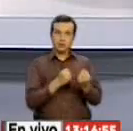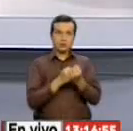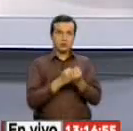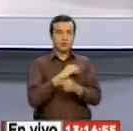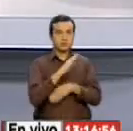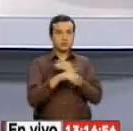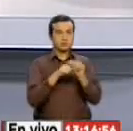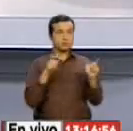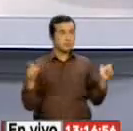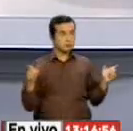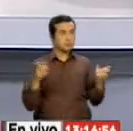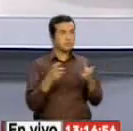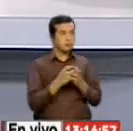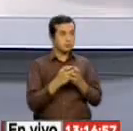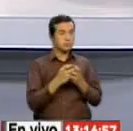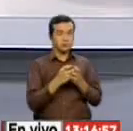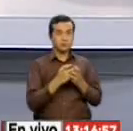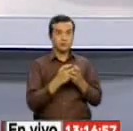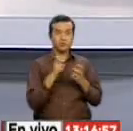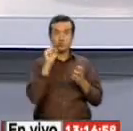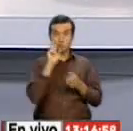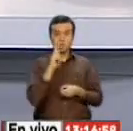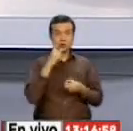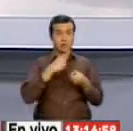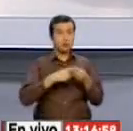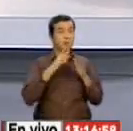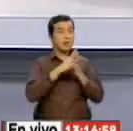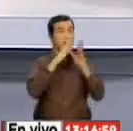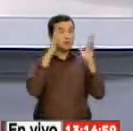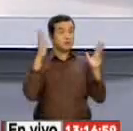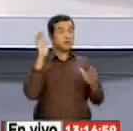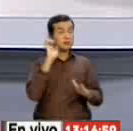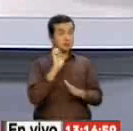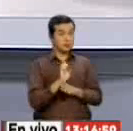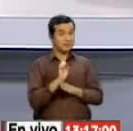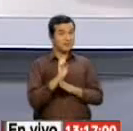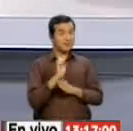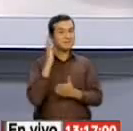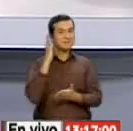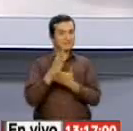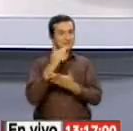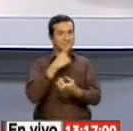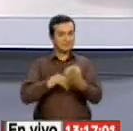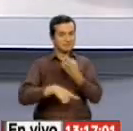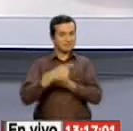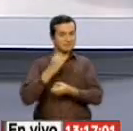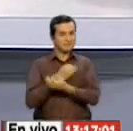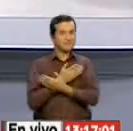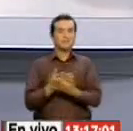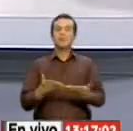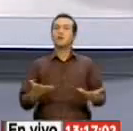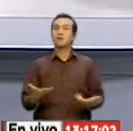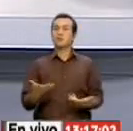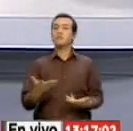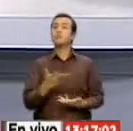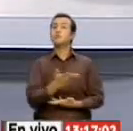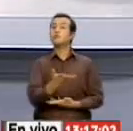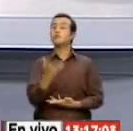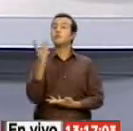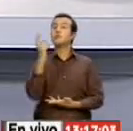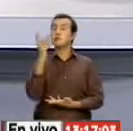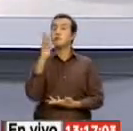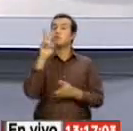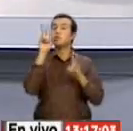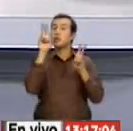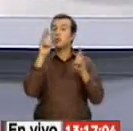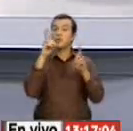todo ese gran sector que constituye el sur de Quito. Uno de los más grandes del país. Hacemos una pausa y al volver, lo que usted tiene que saber sobre